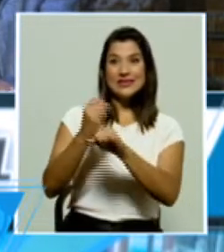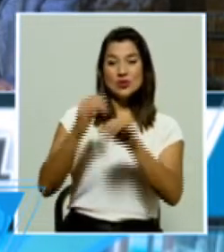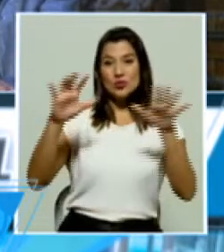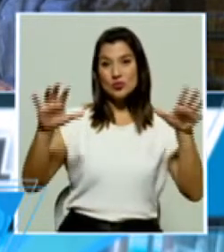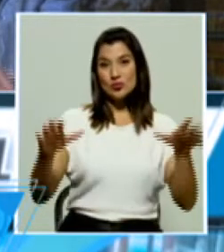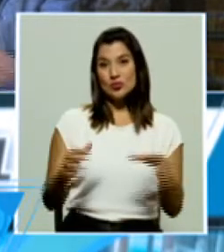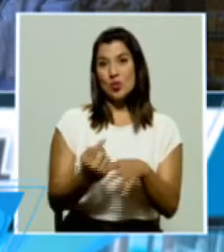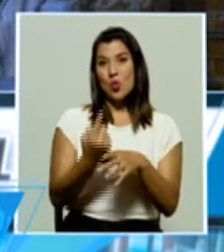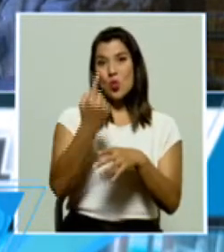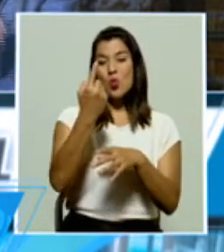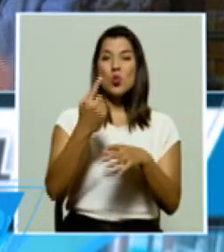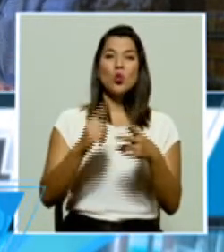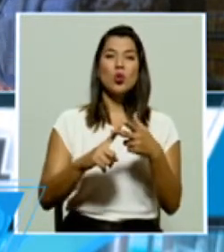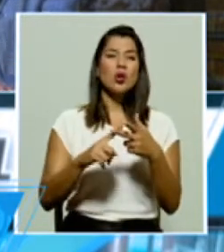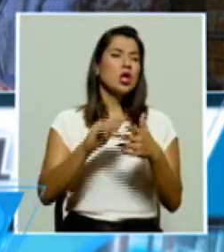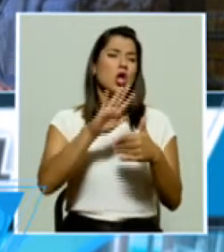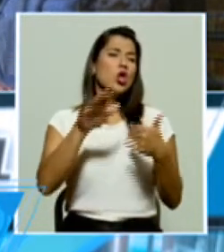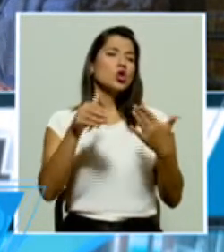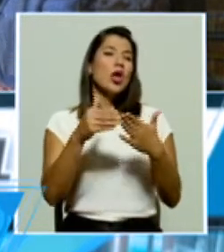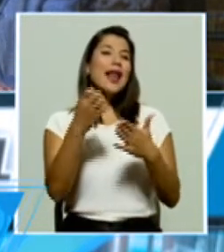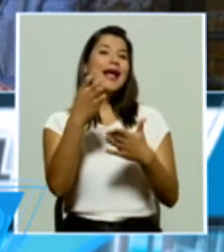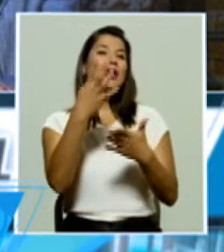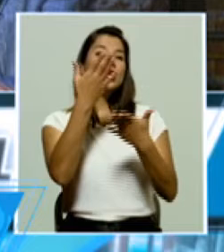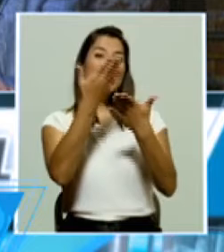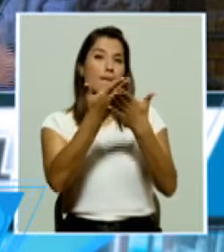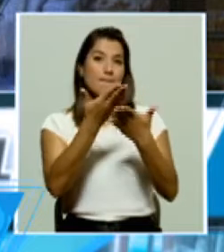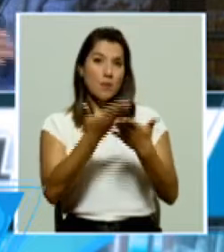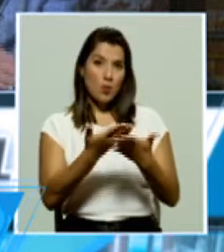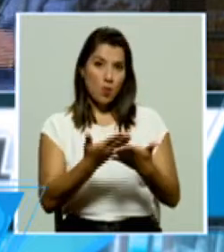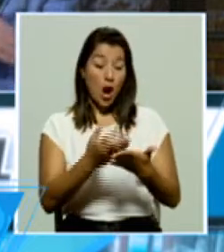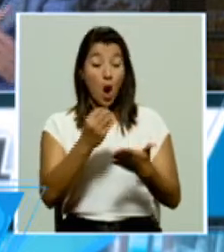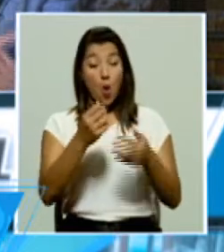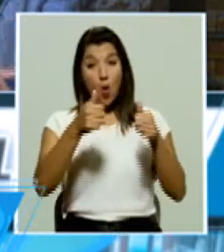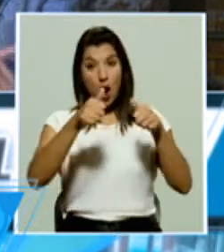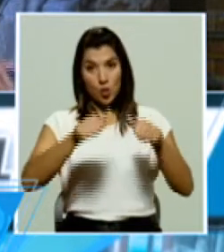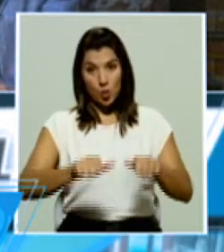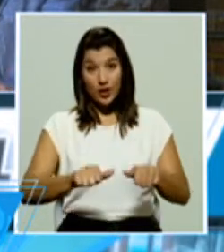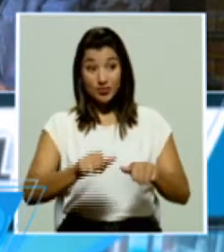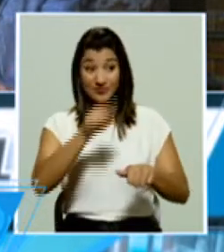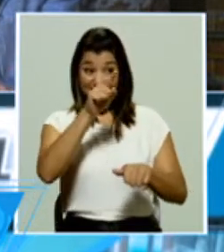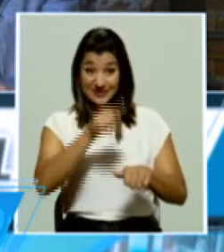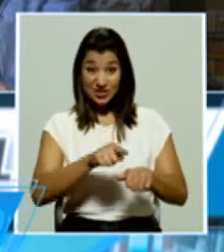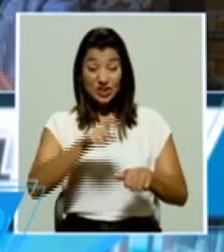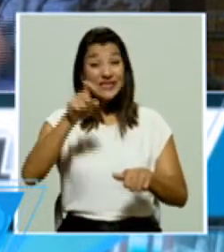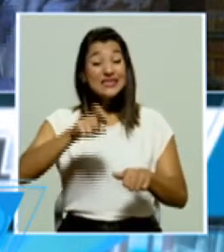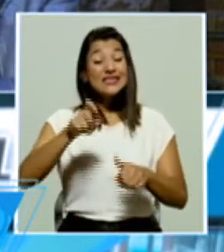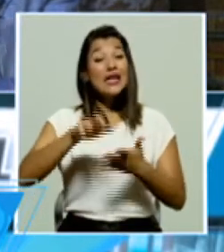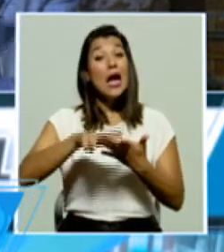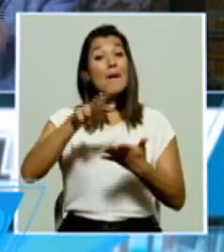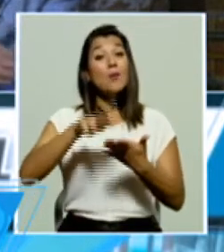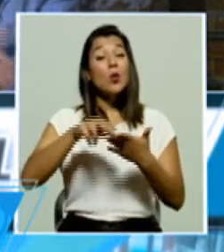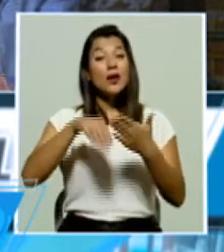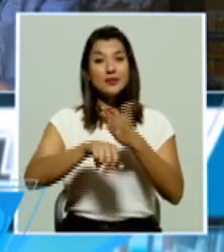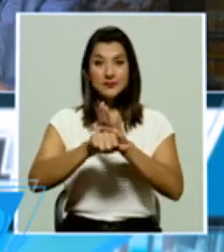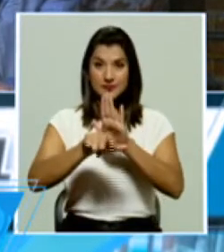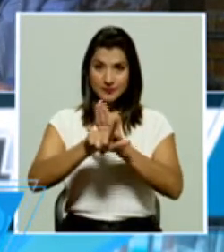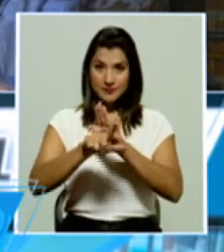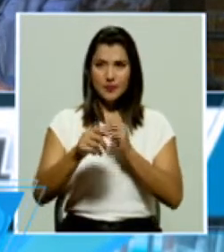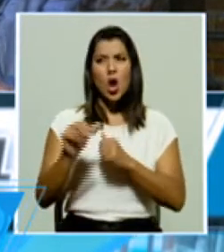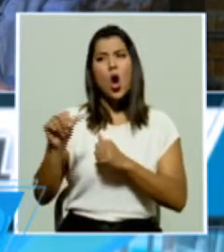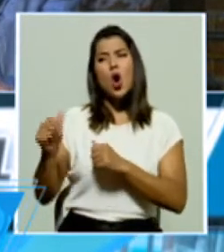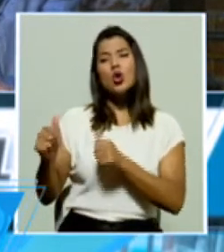las 14 acuerdos que requieren aprobación legislativa. El resto